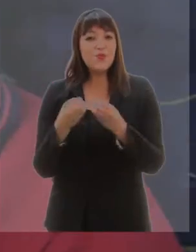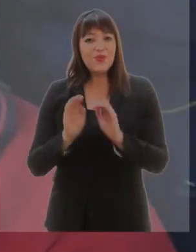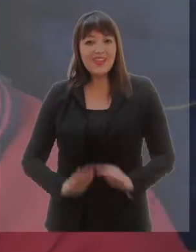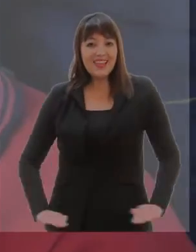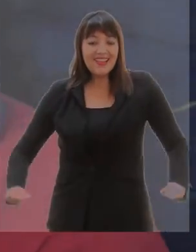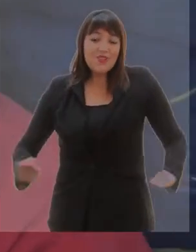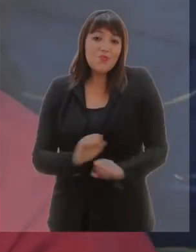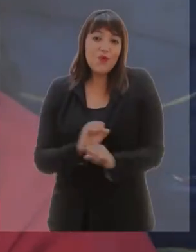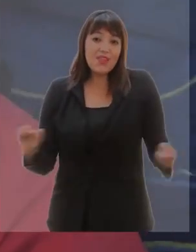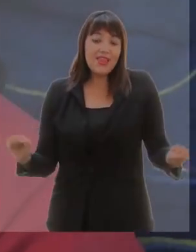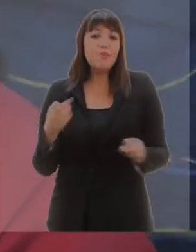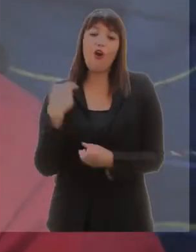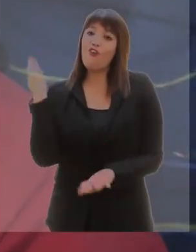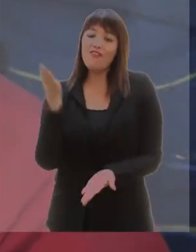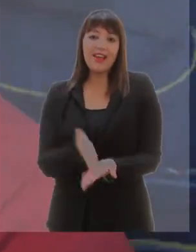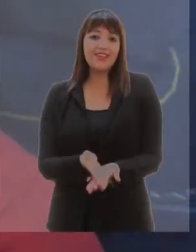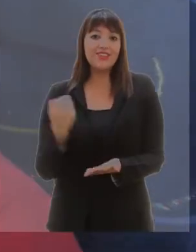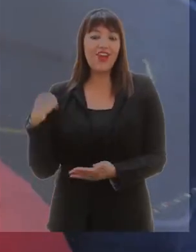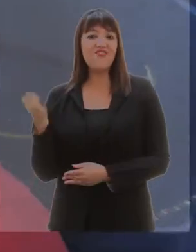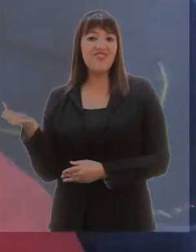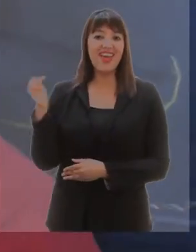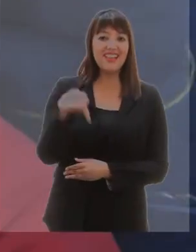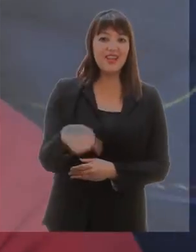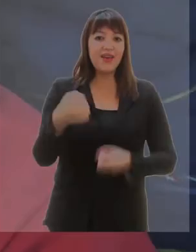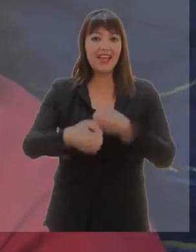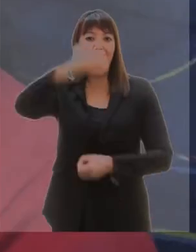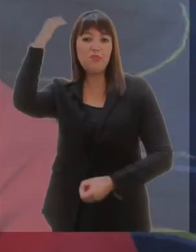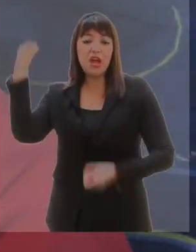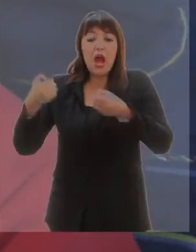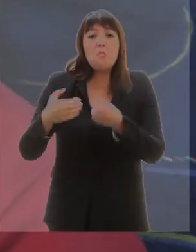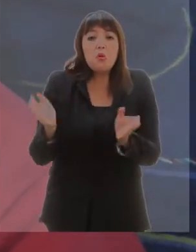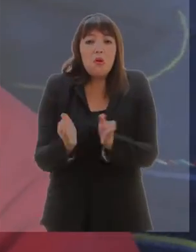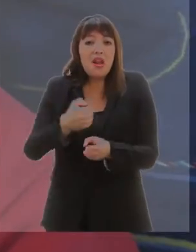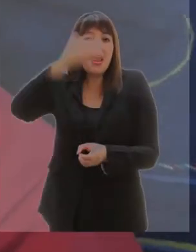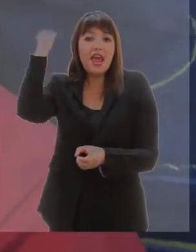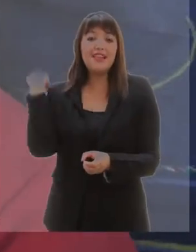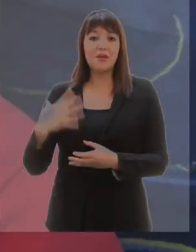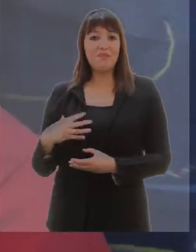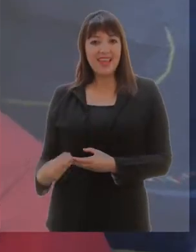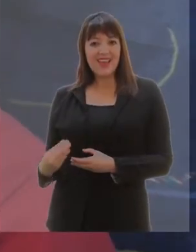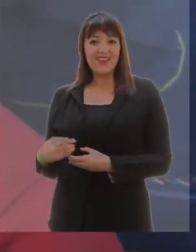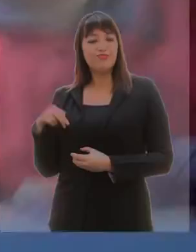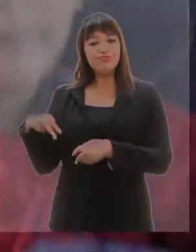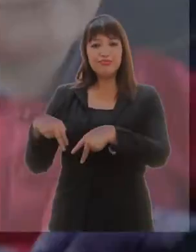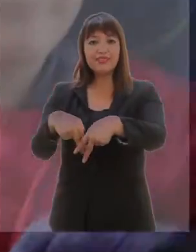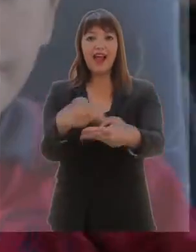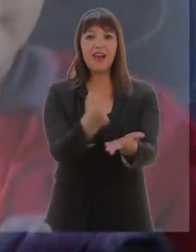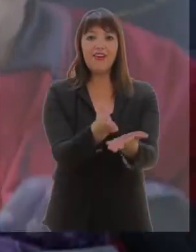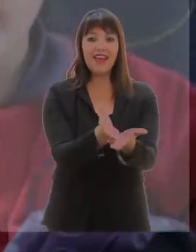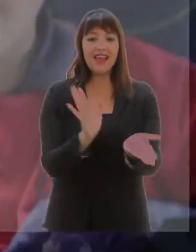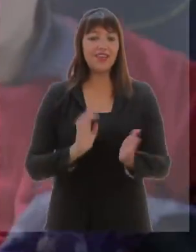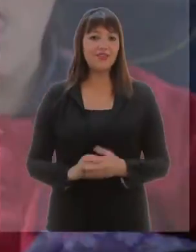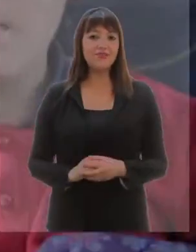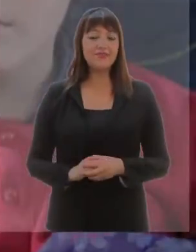chiquititos, entonces no los paraban los buses, así que tenía que por obligación venirme en camión, camioneta. Y así llegaba mi hijo al colegio. Así que el